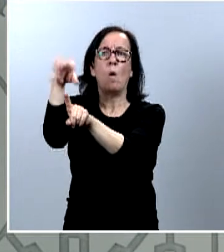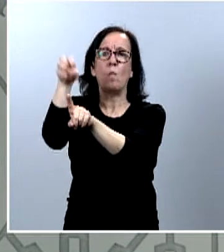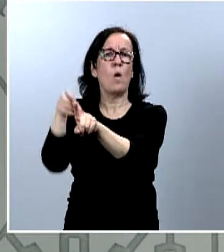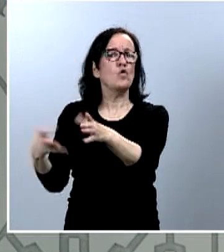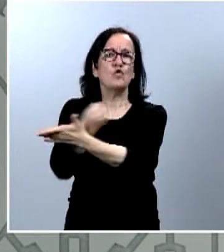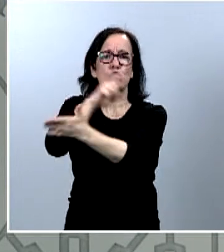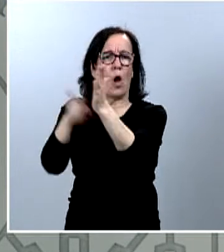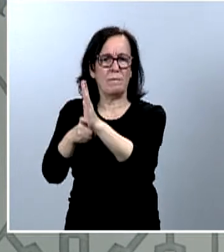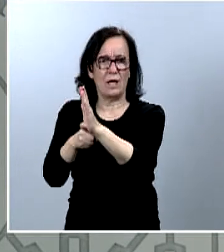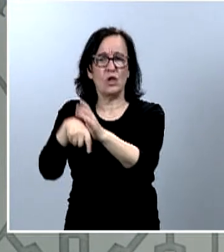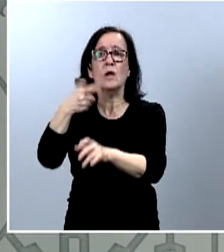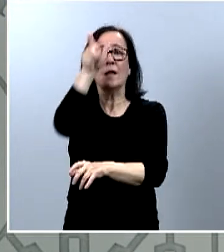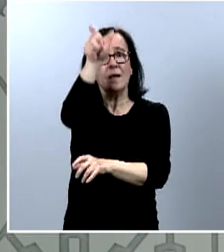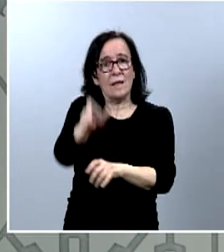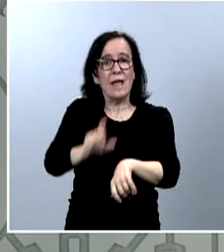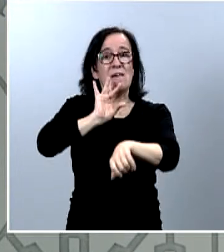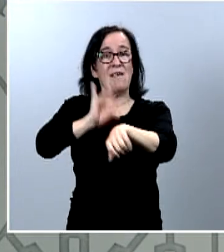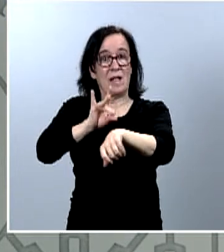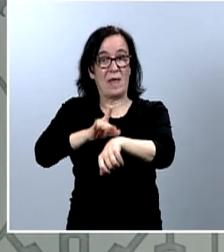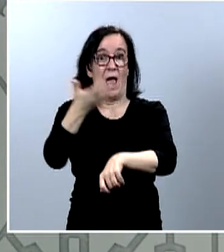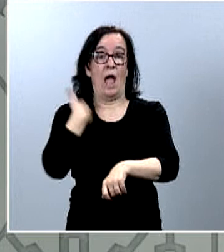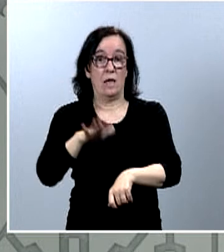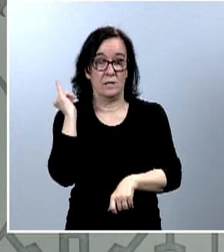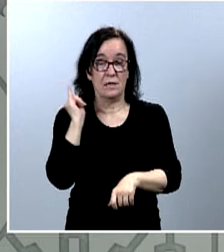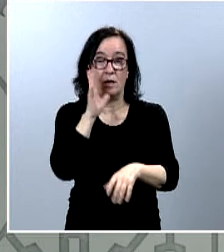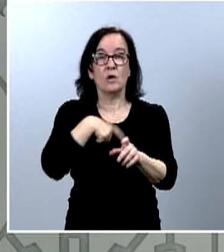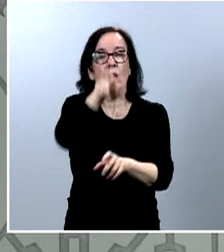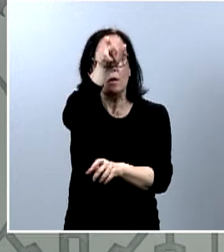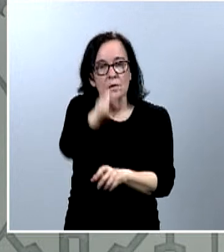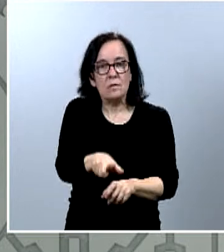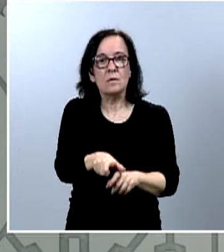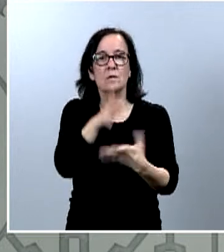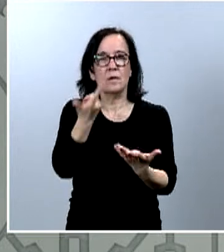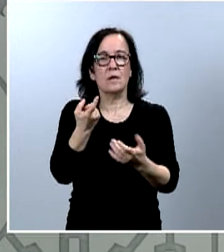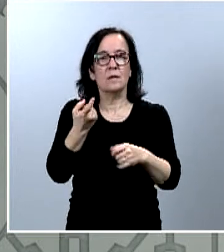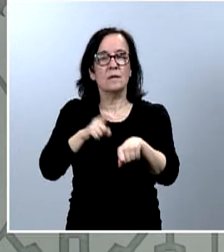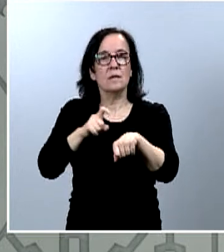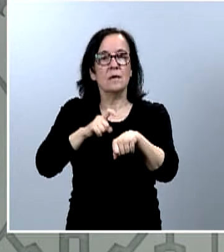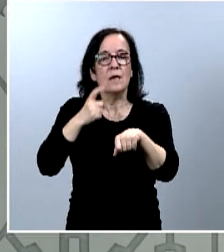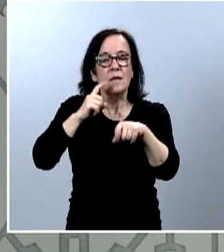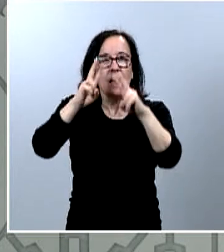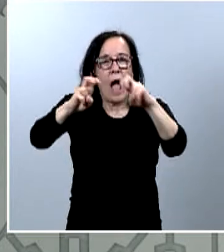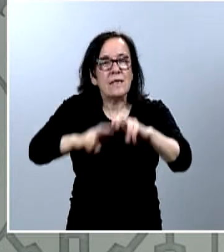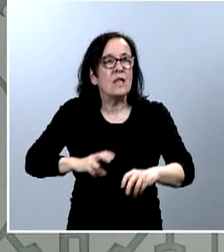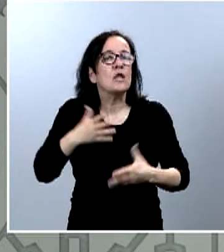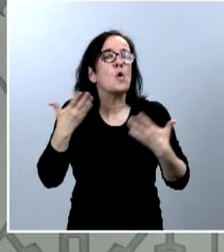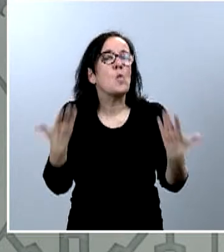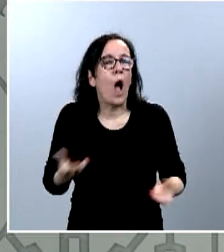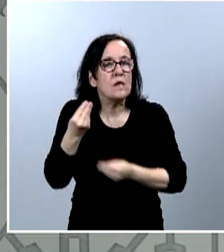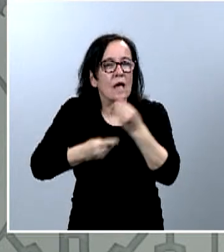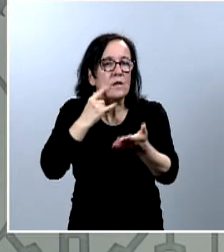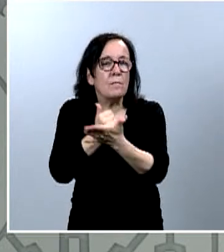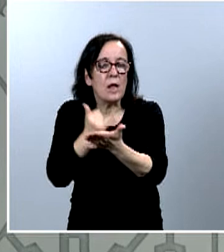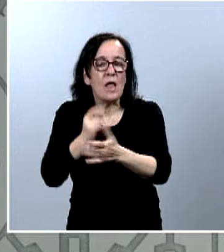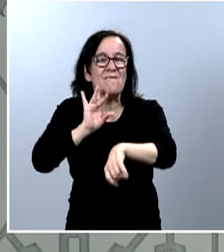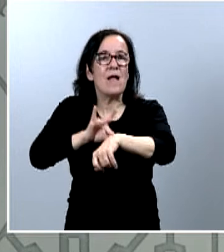columna con aquellos que han tenido enfermedad, se incluye una columna con el tipo de análisis que se ha realizado para aquellos que han tenido enfermedad,